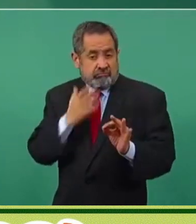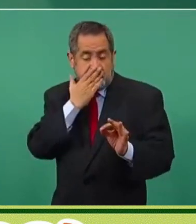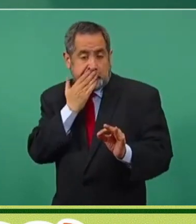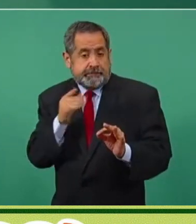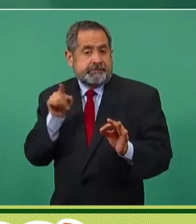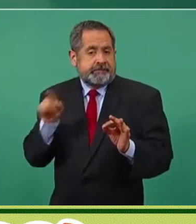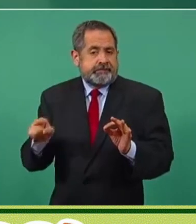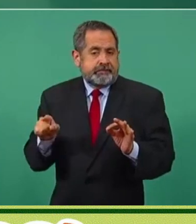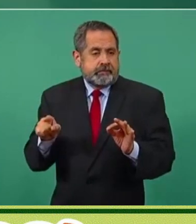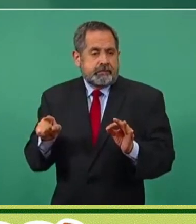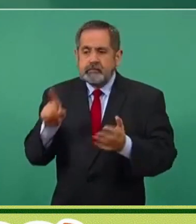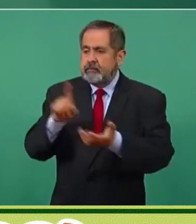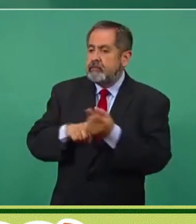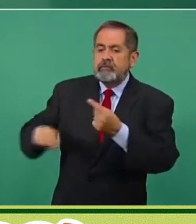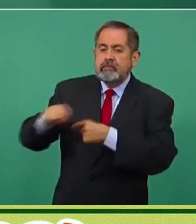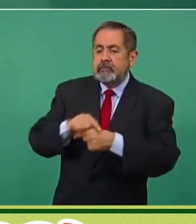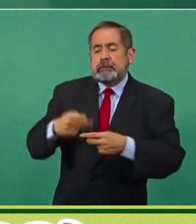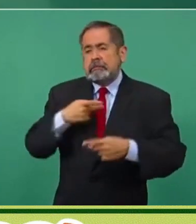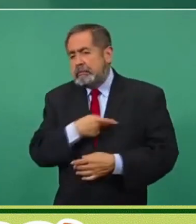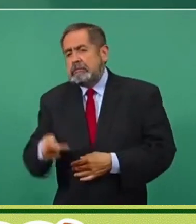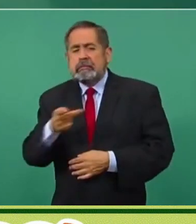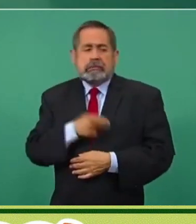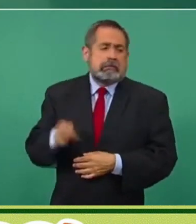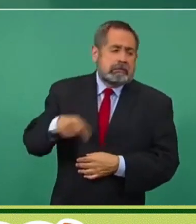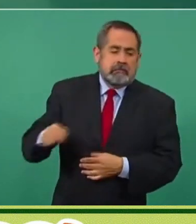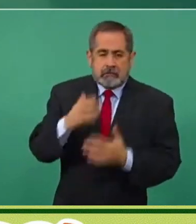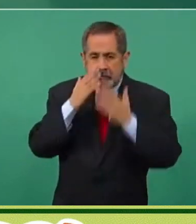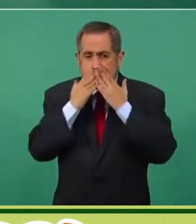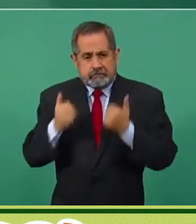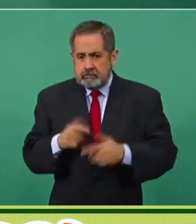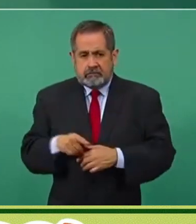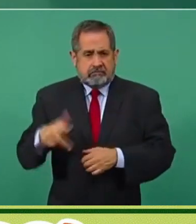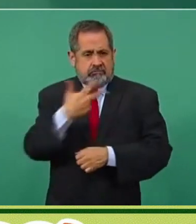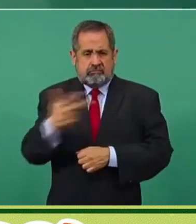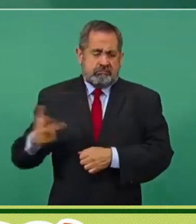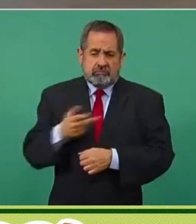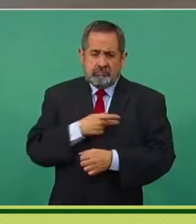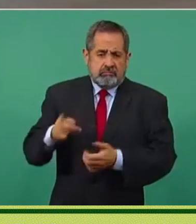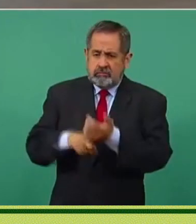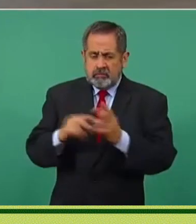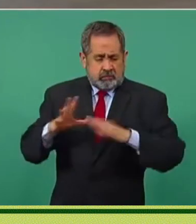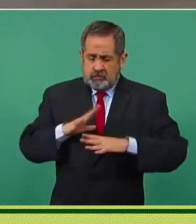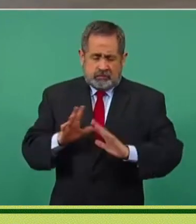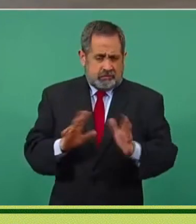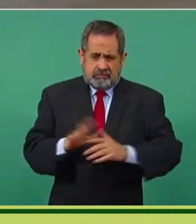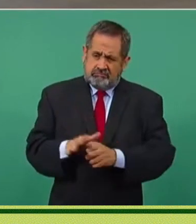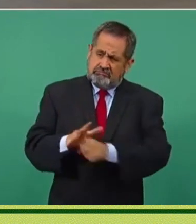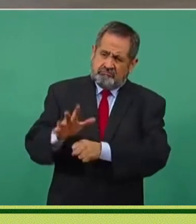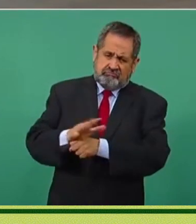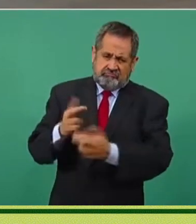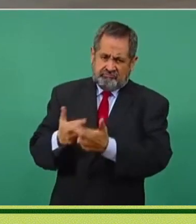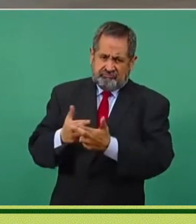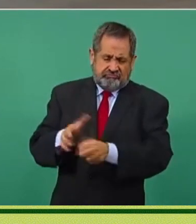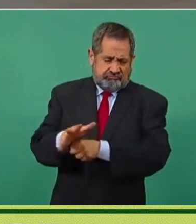pues no hay pobreza en Dinamarca. no hay pobreza.